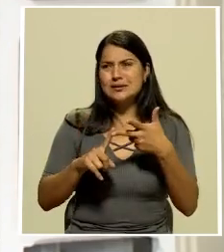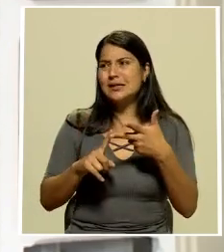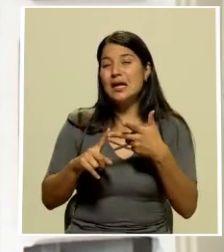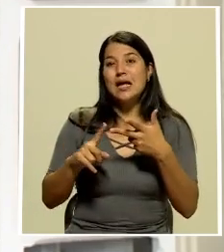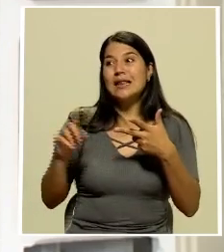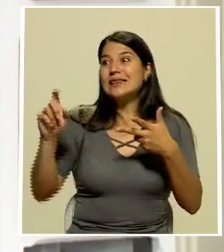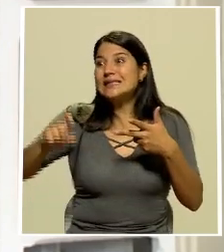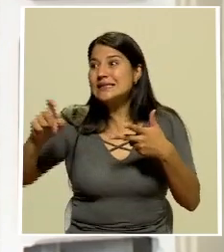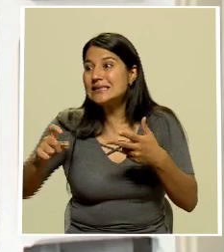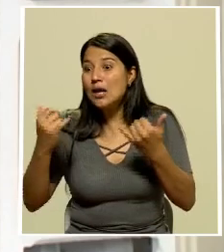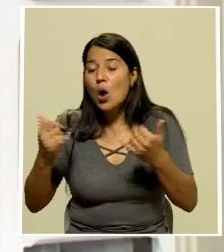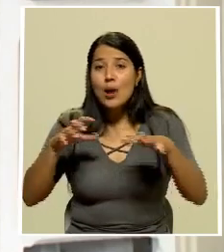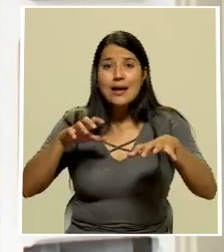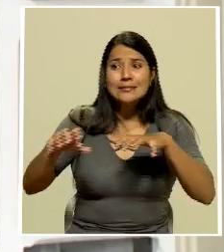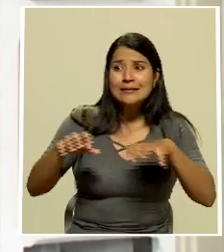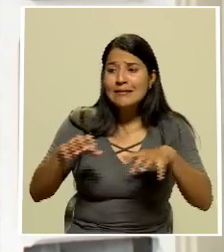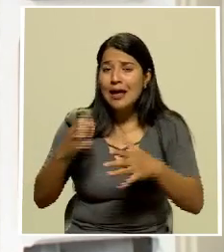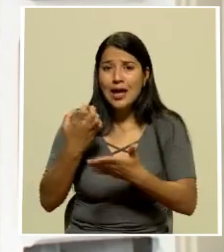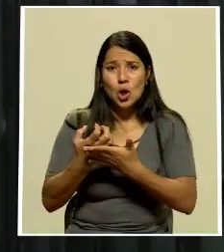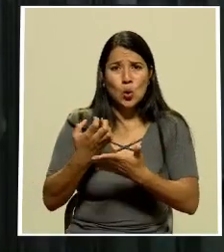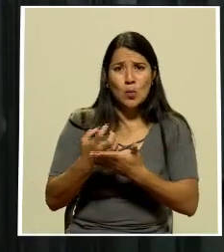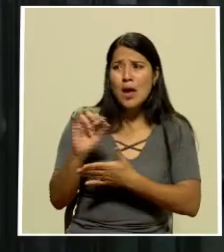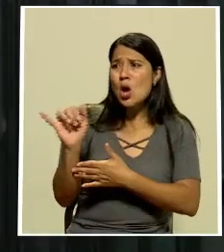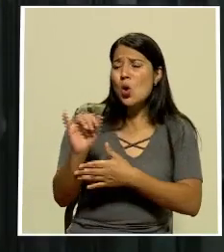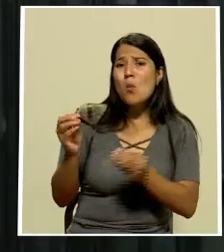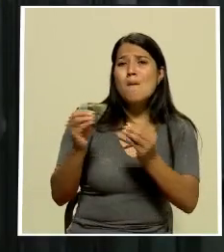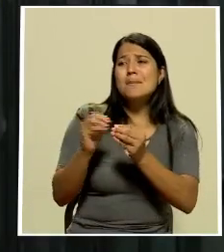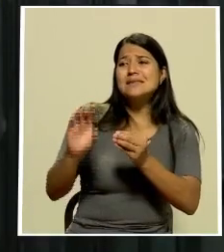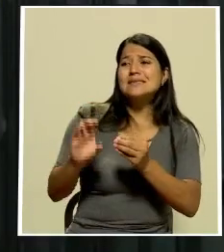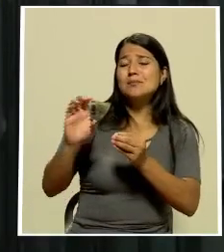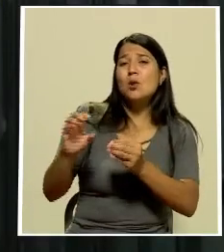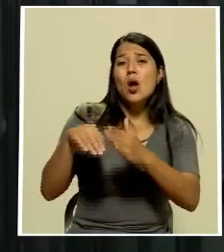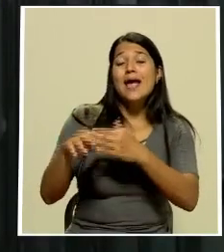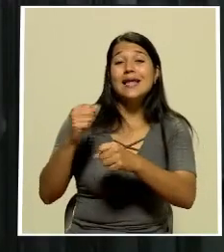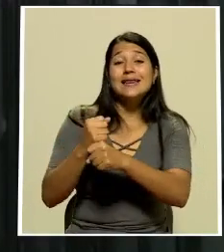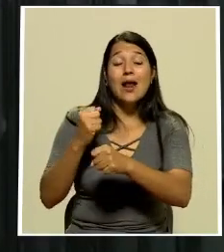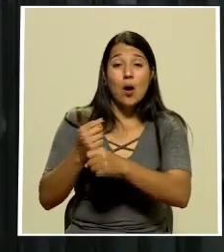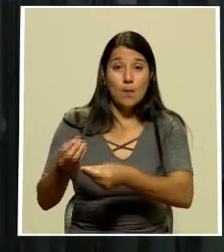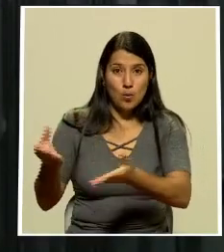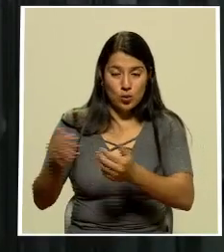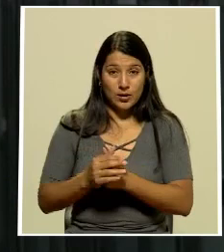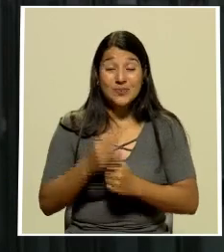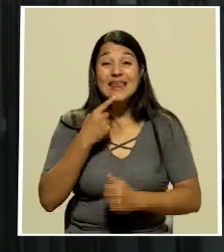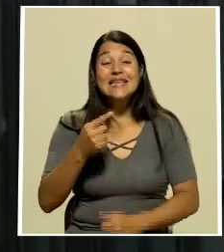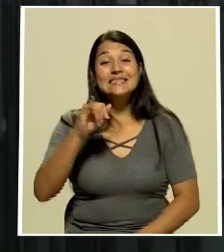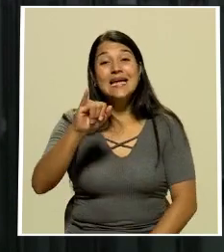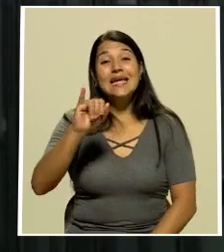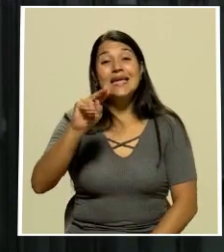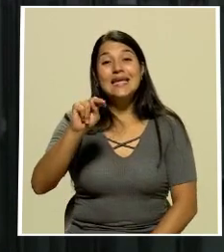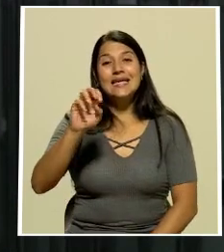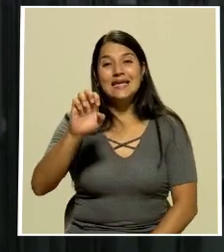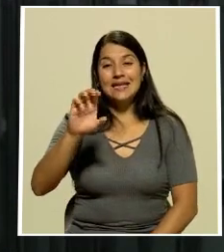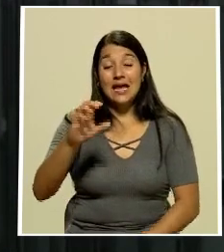que reactive economía como la inversión en obra pública. En otros temas, el INEC reveló que hay 544.000 personas